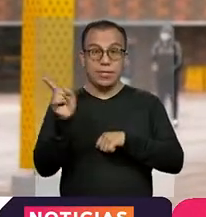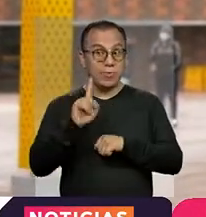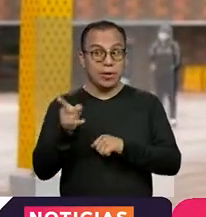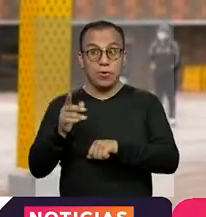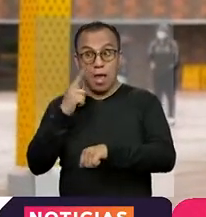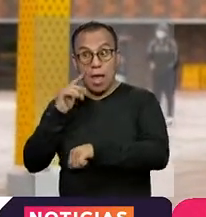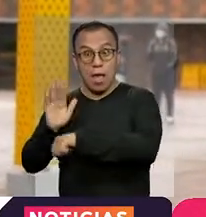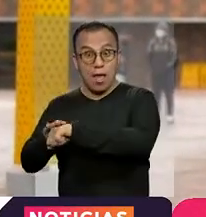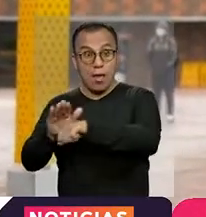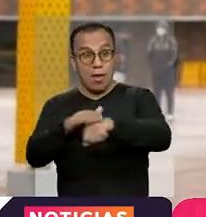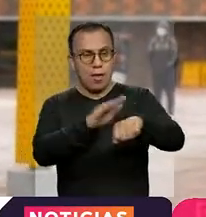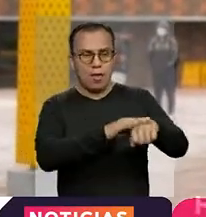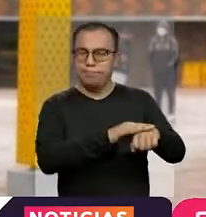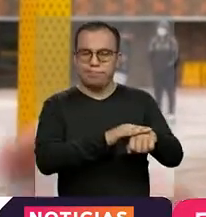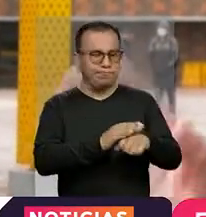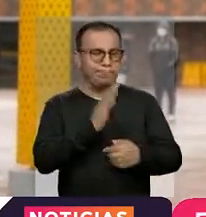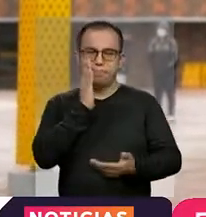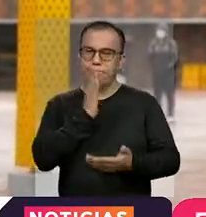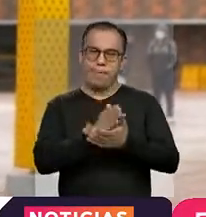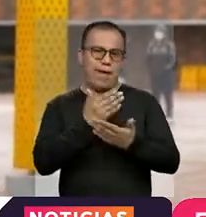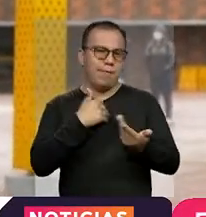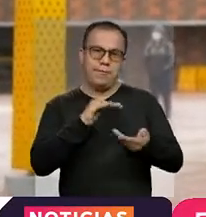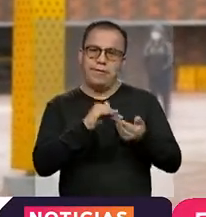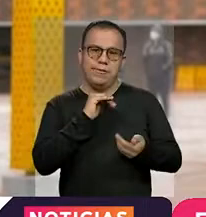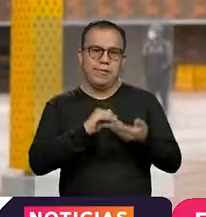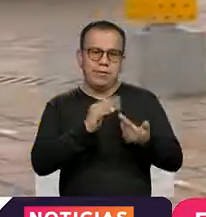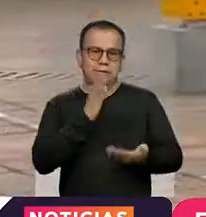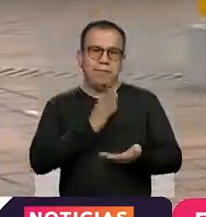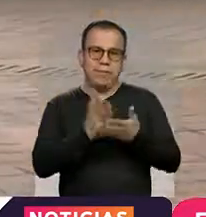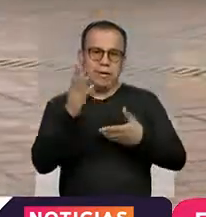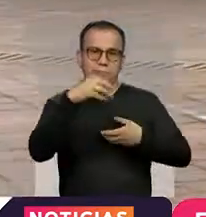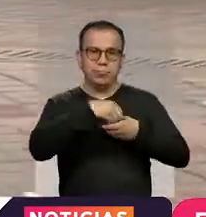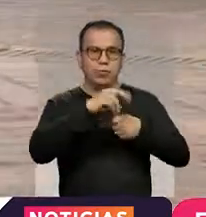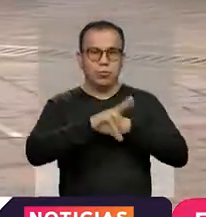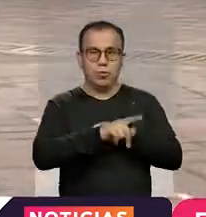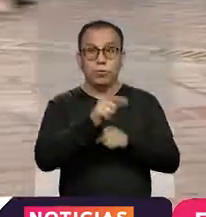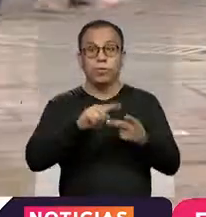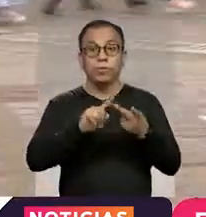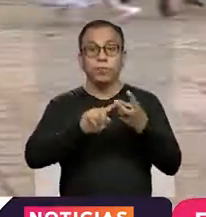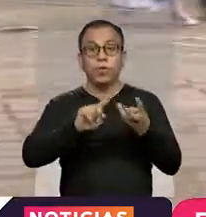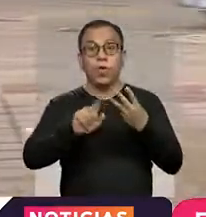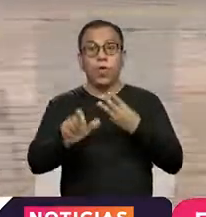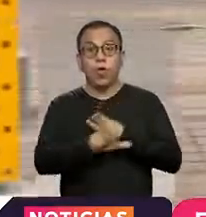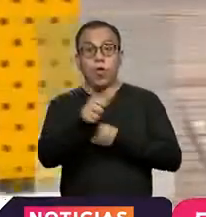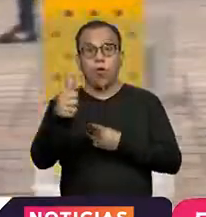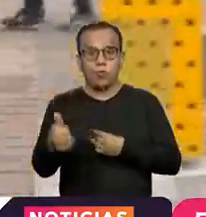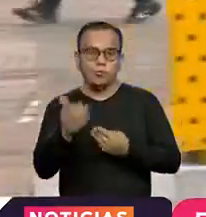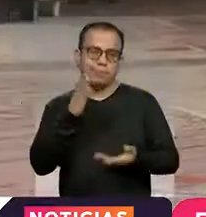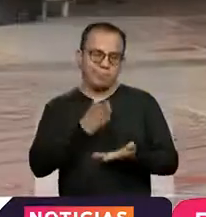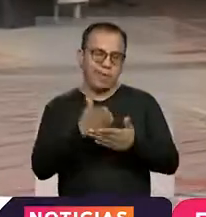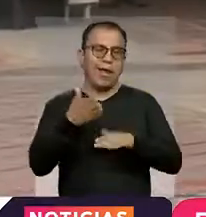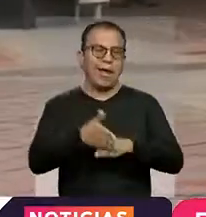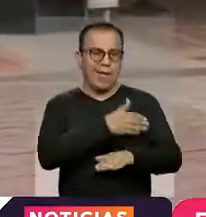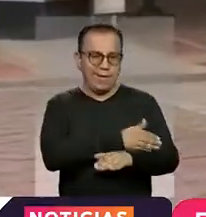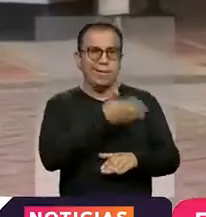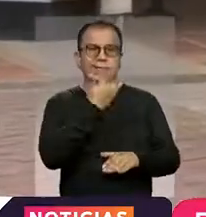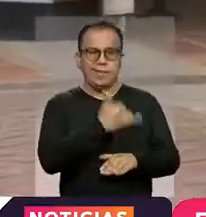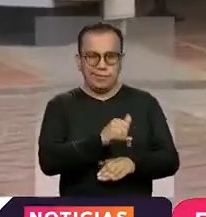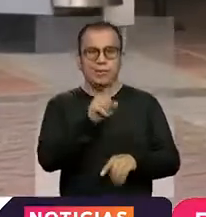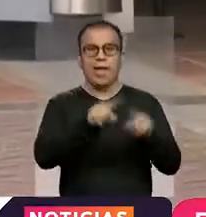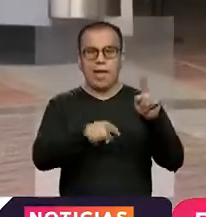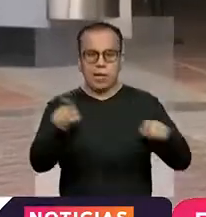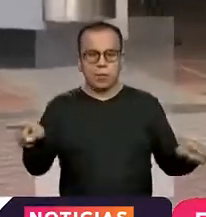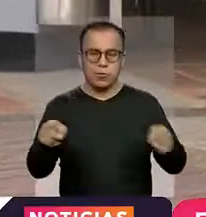recomienda usted a alguien, más facilidades tienen para que se le puedan hasta meter en la casa. Otros cuentan cómo han sido víctimas de los delincuentes y